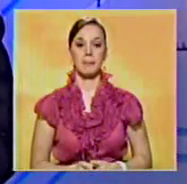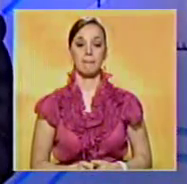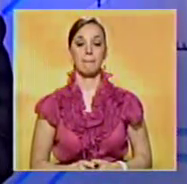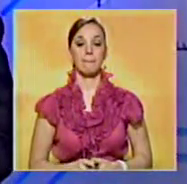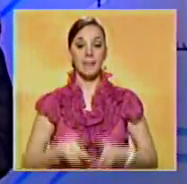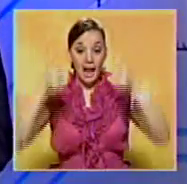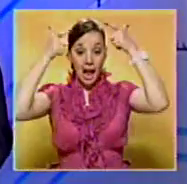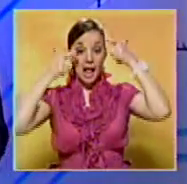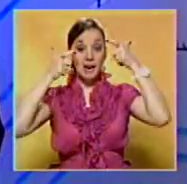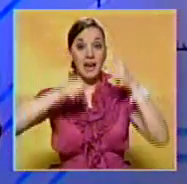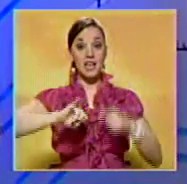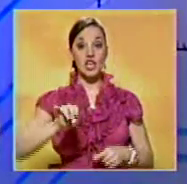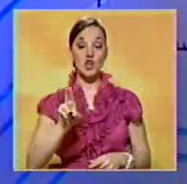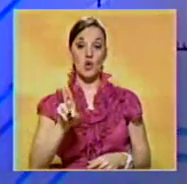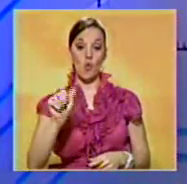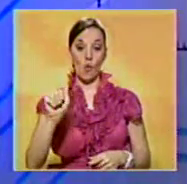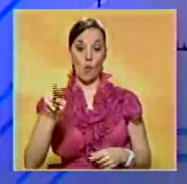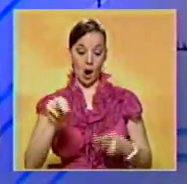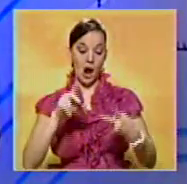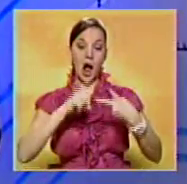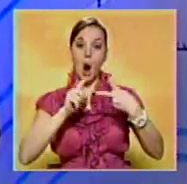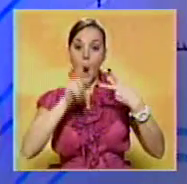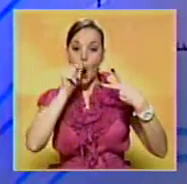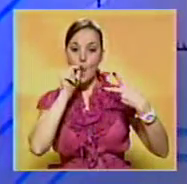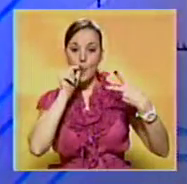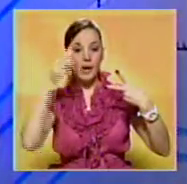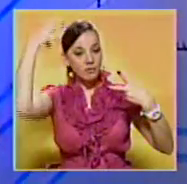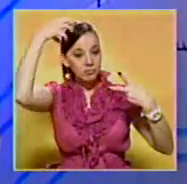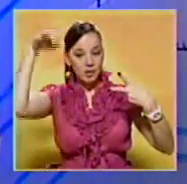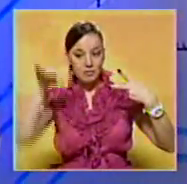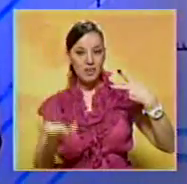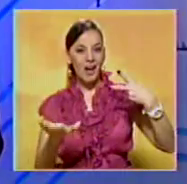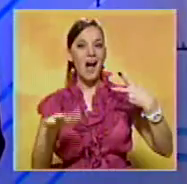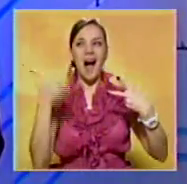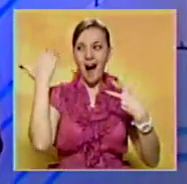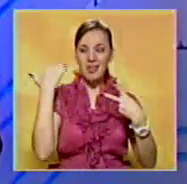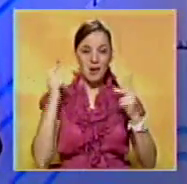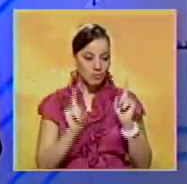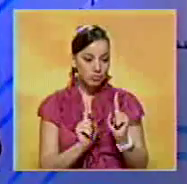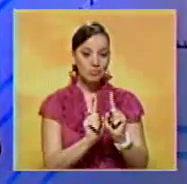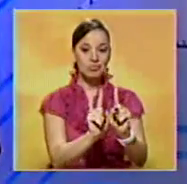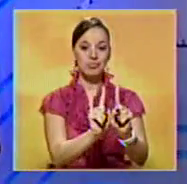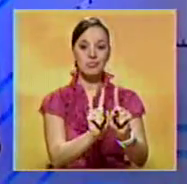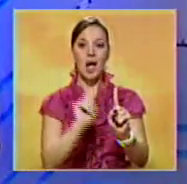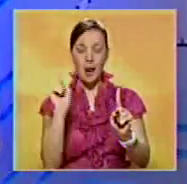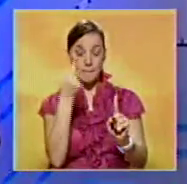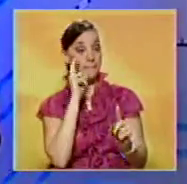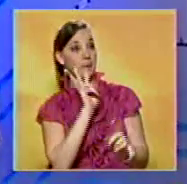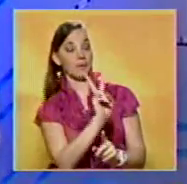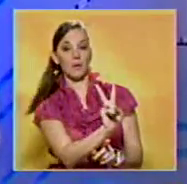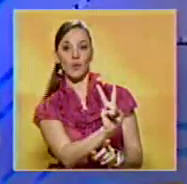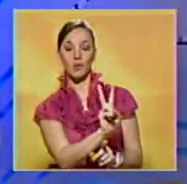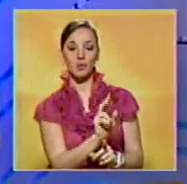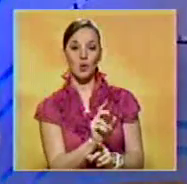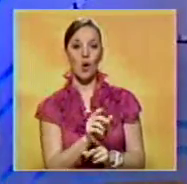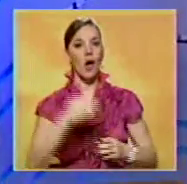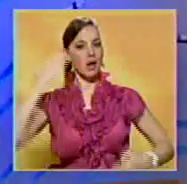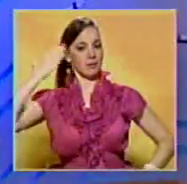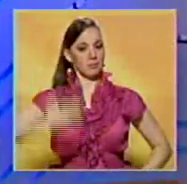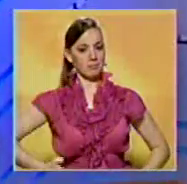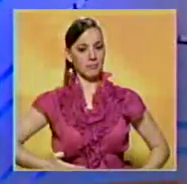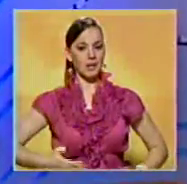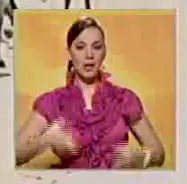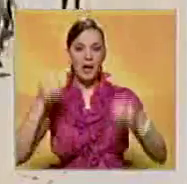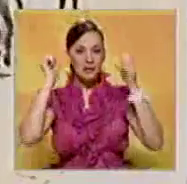El rey Juan Carlos de España y el príncipe Felipe de Asturias fueron vistos por primera vez juntos desde el anuncio de abdicación en una ceremonia militar. Ambos